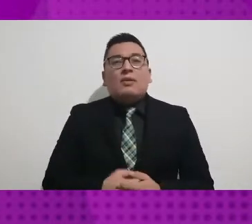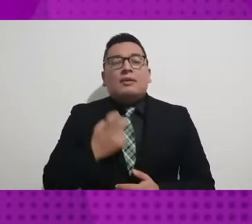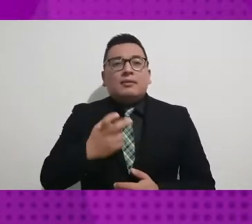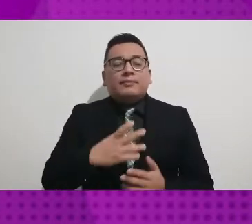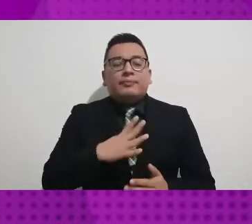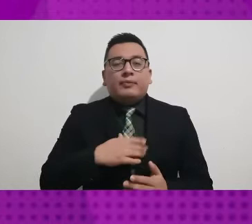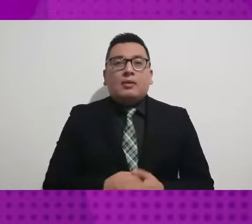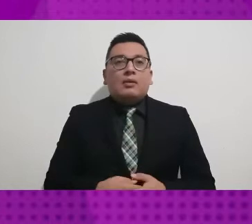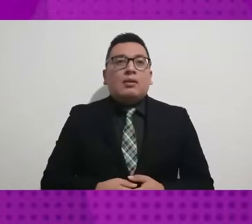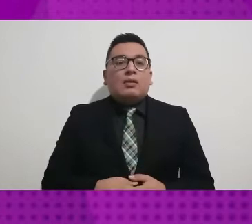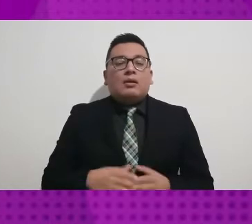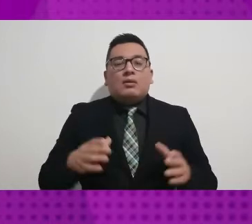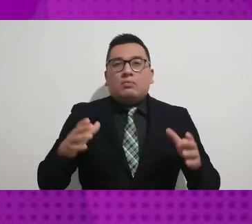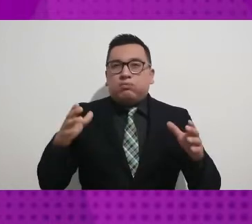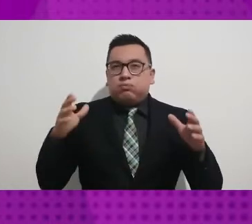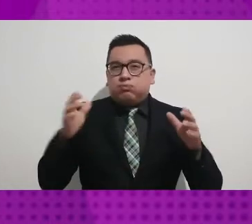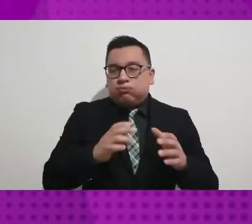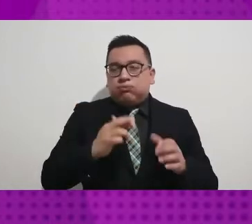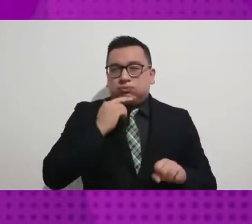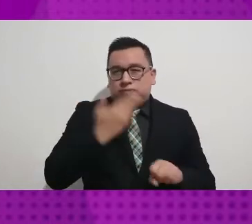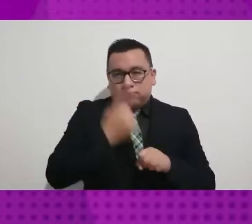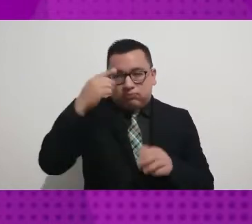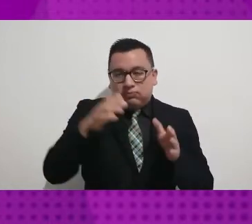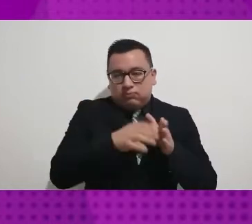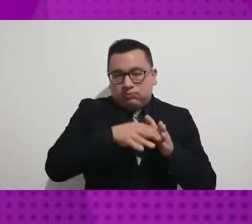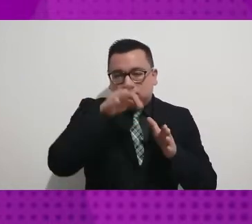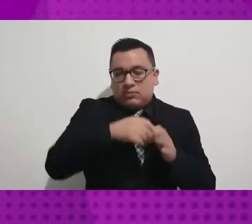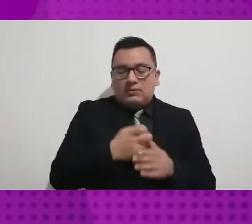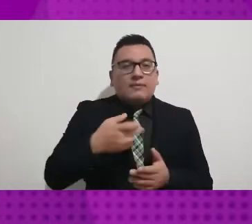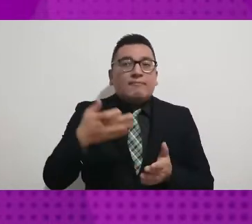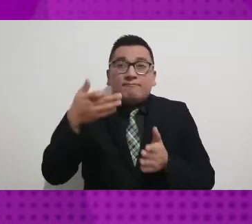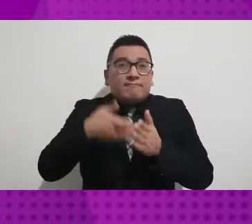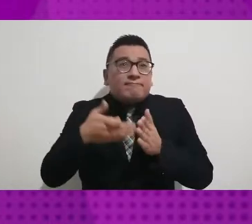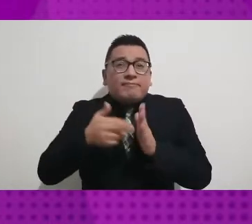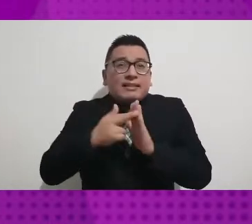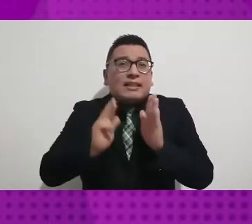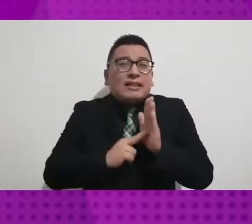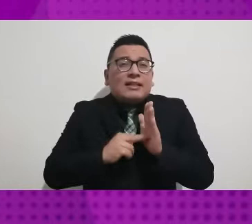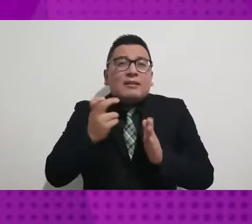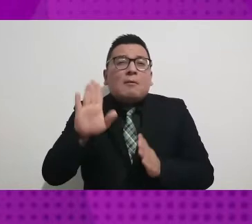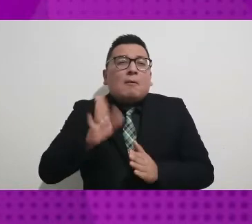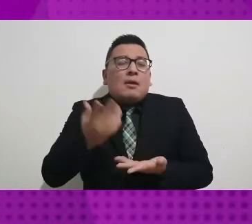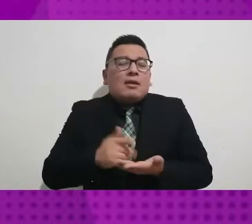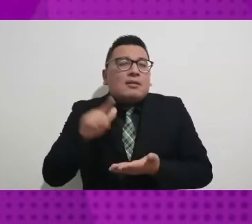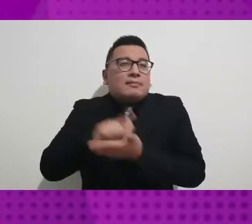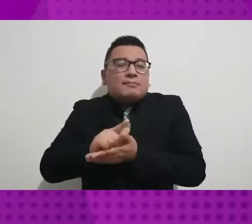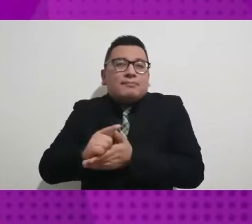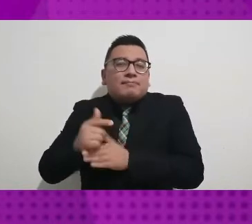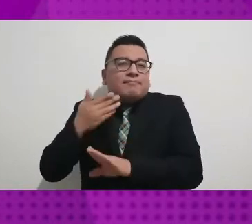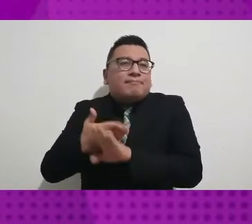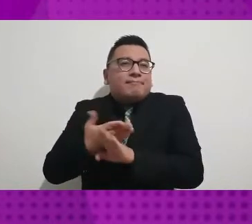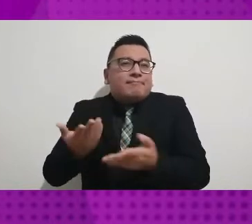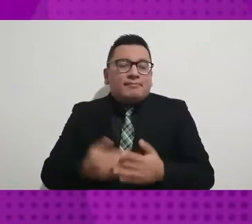Tribunal Electoral estableció que la falta de regulación violaba la Constitución, porque la Constitución